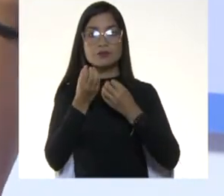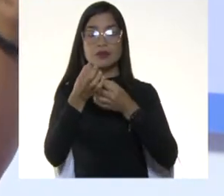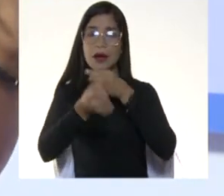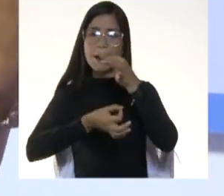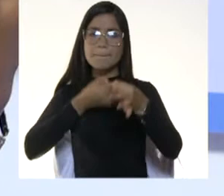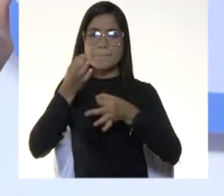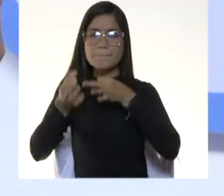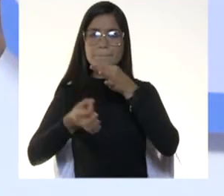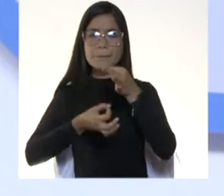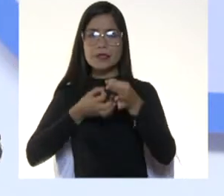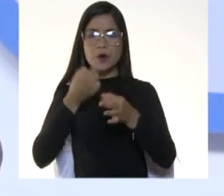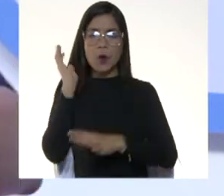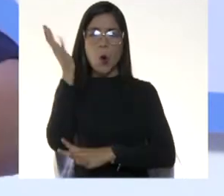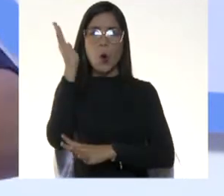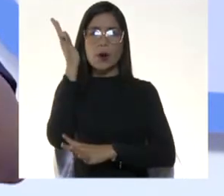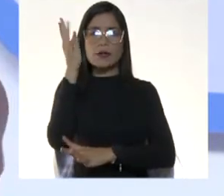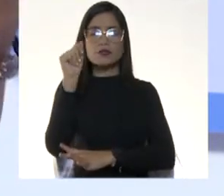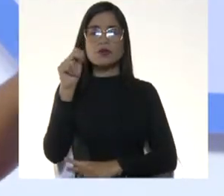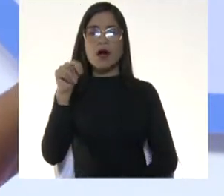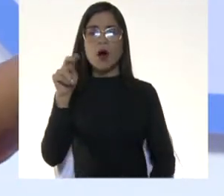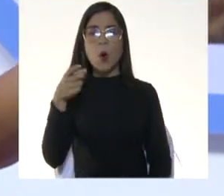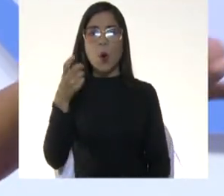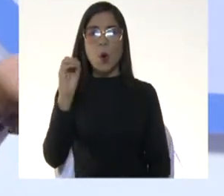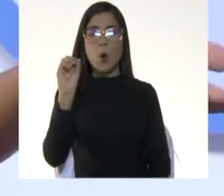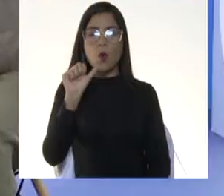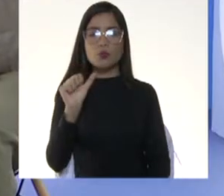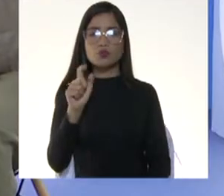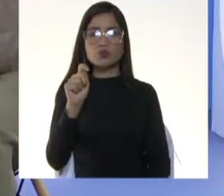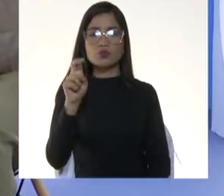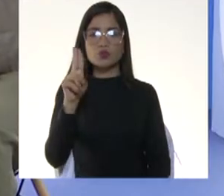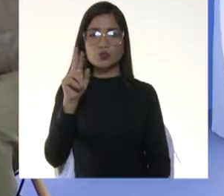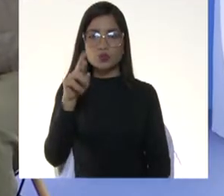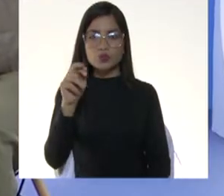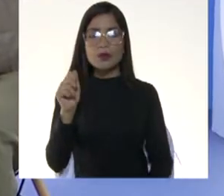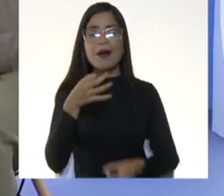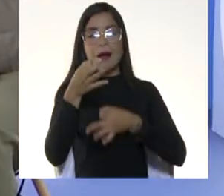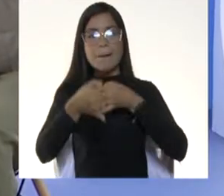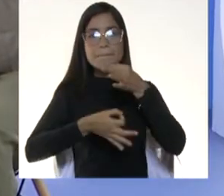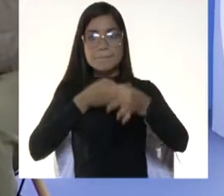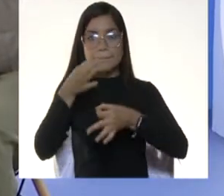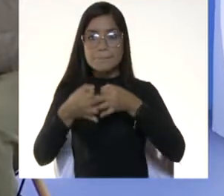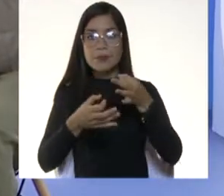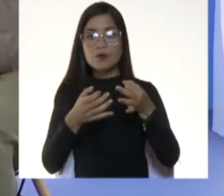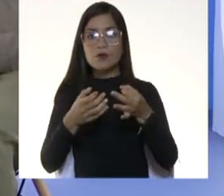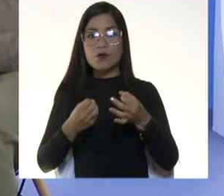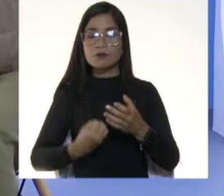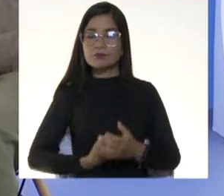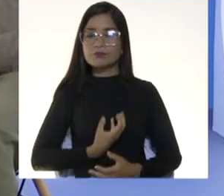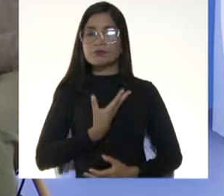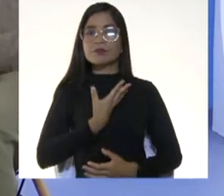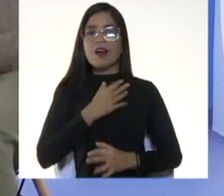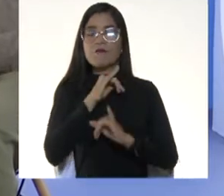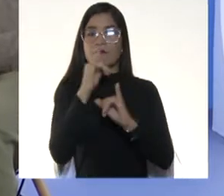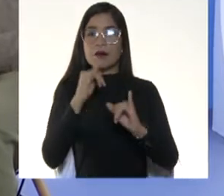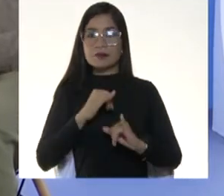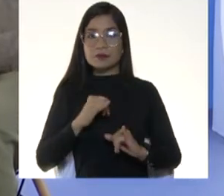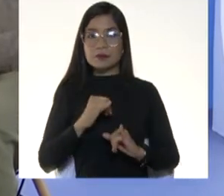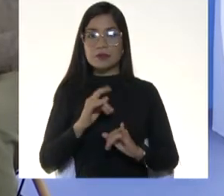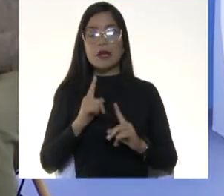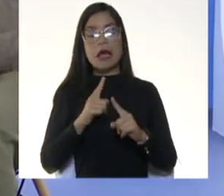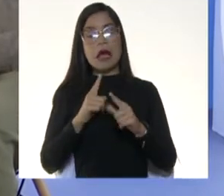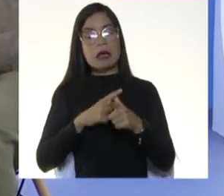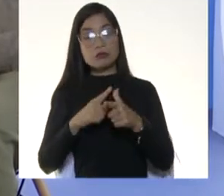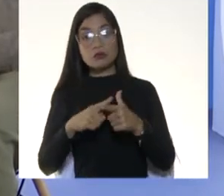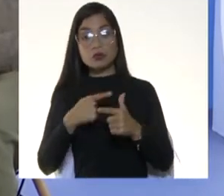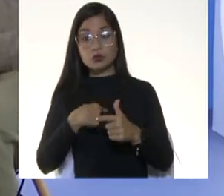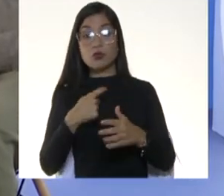entonces una serie de elementos que no es que yo me formo, me gradúo para tener un título y bueno, yo soy el título, yo soy ingeniero, yo soy licenciado.